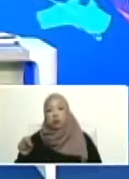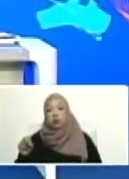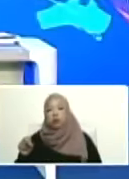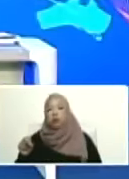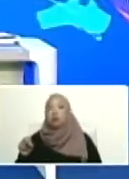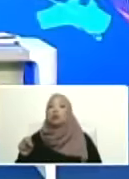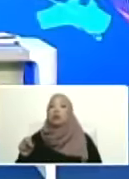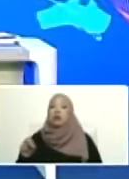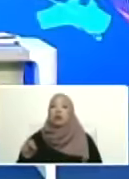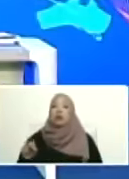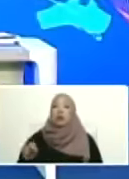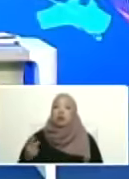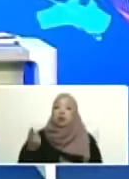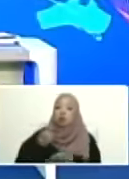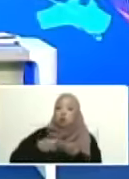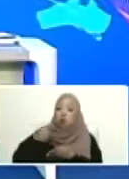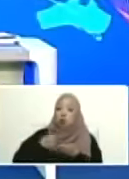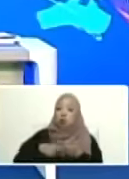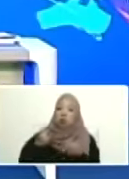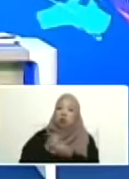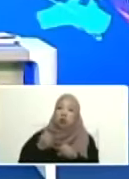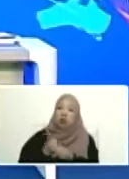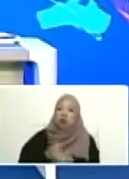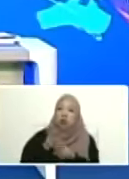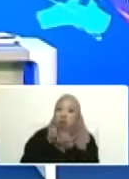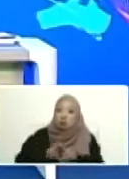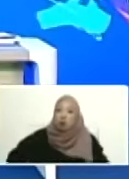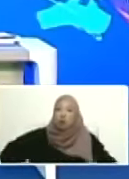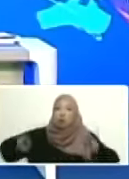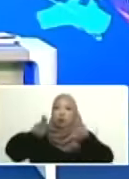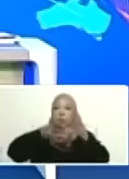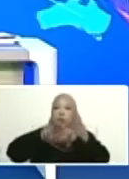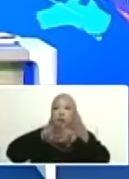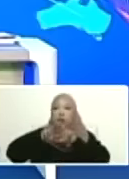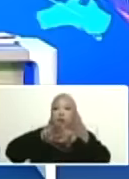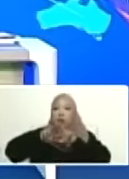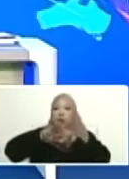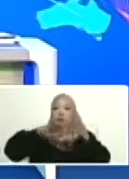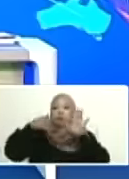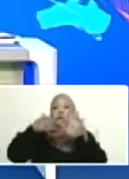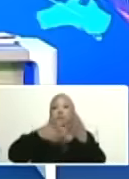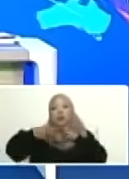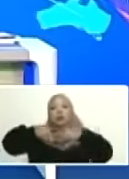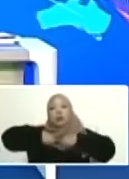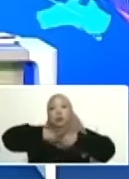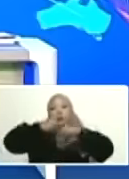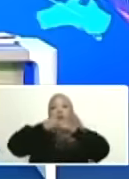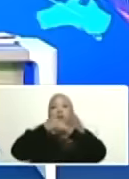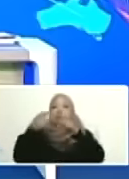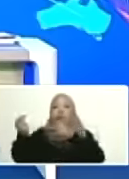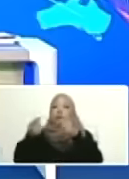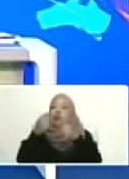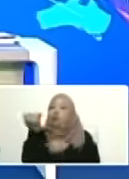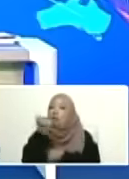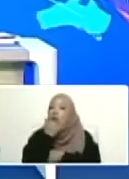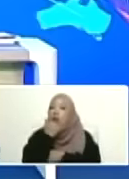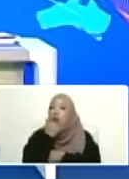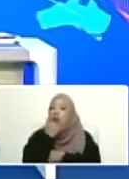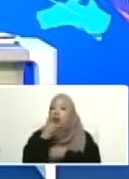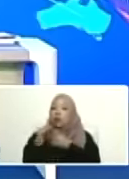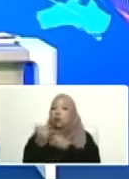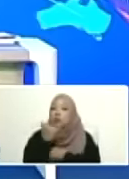2020, los secretarios generales de Naciones Unidas toman una posición equivocada,